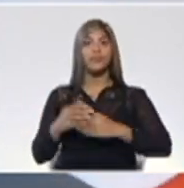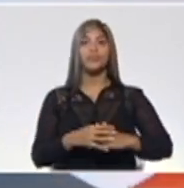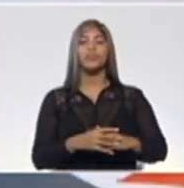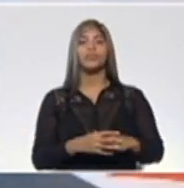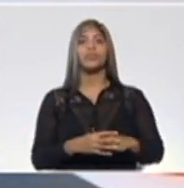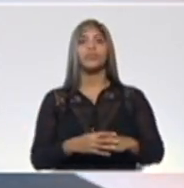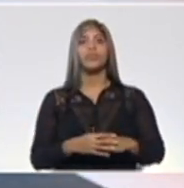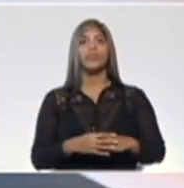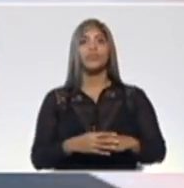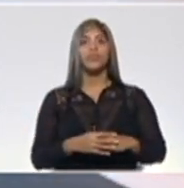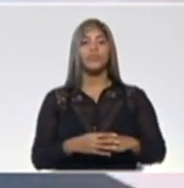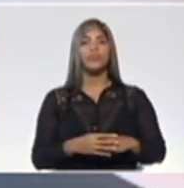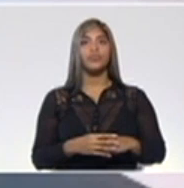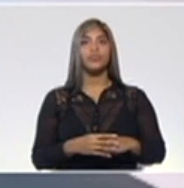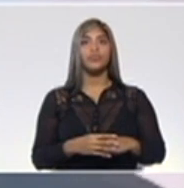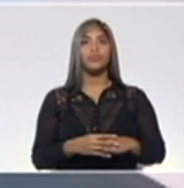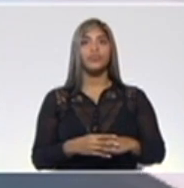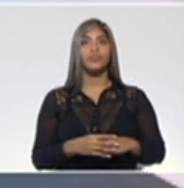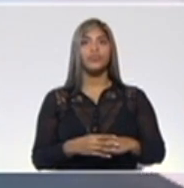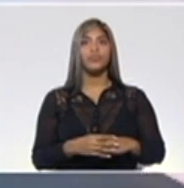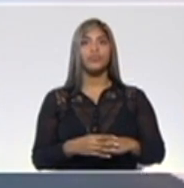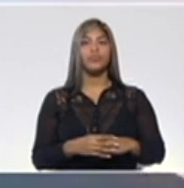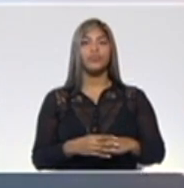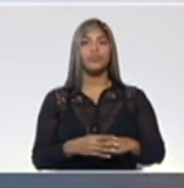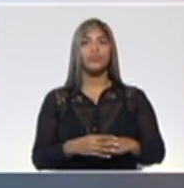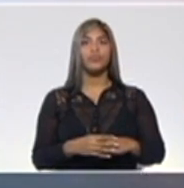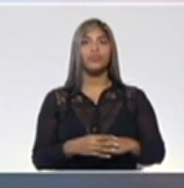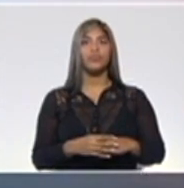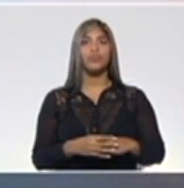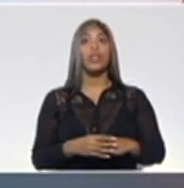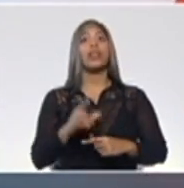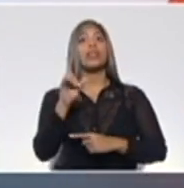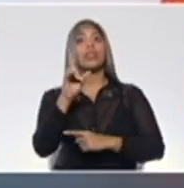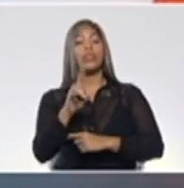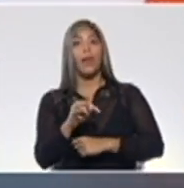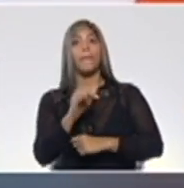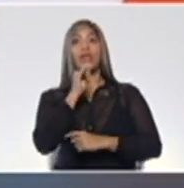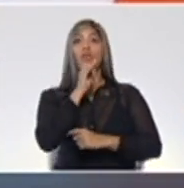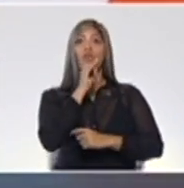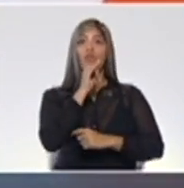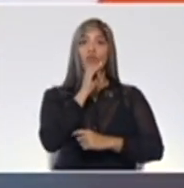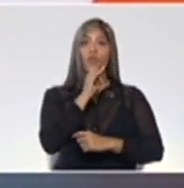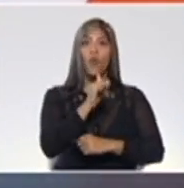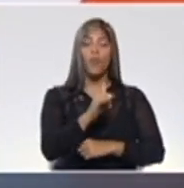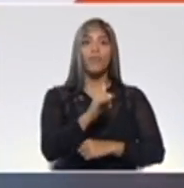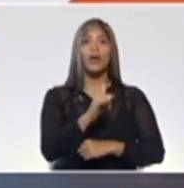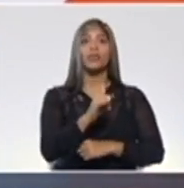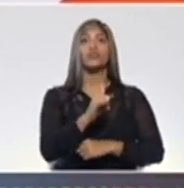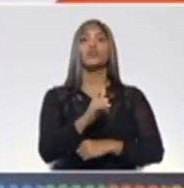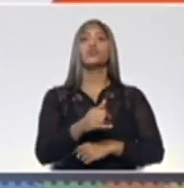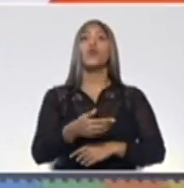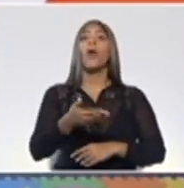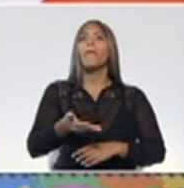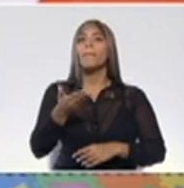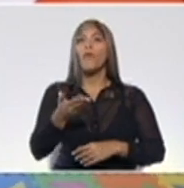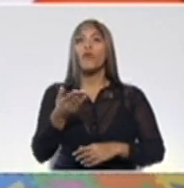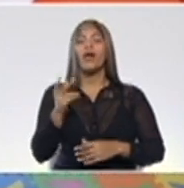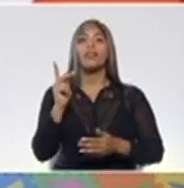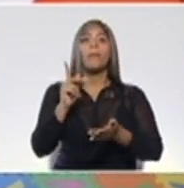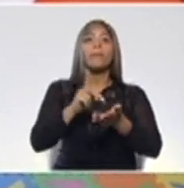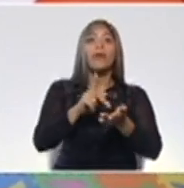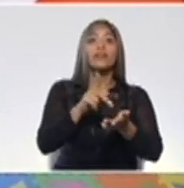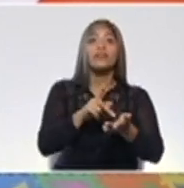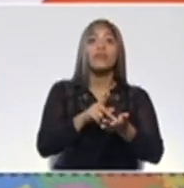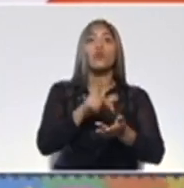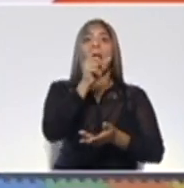@mppeducacion, los portales de las noticias educativas en Venezuela. Pero además la noticia siempre la protagoniza las personas